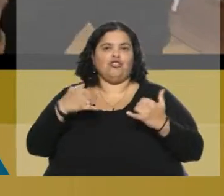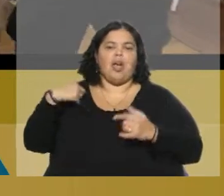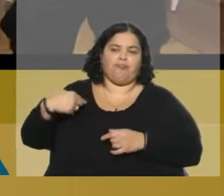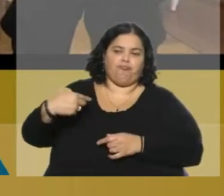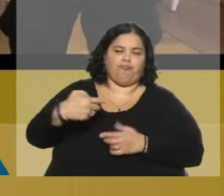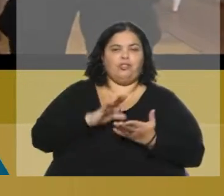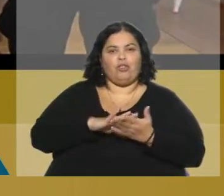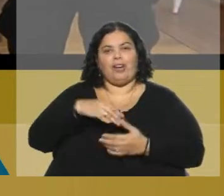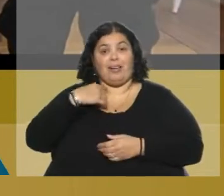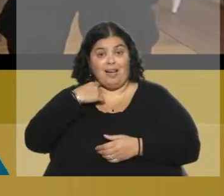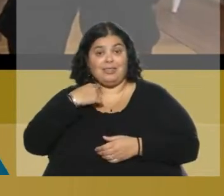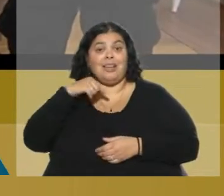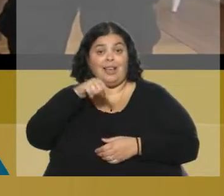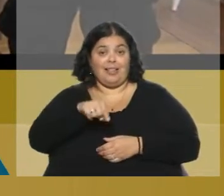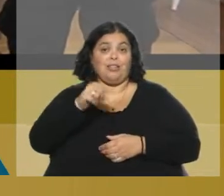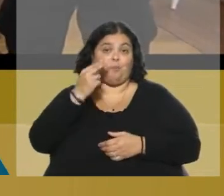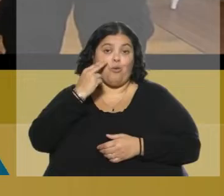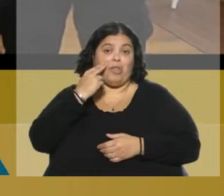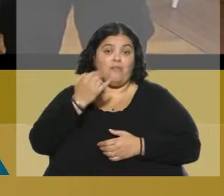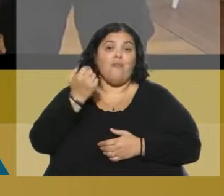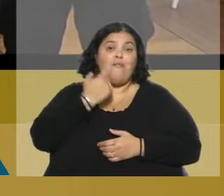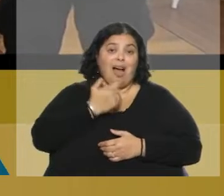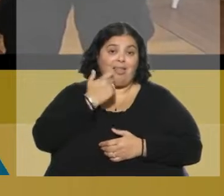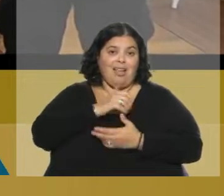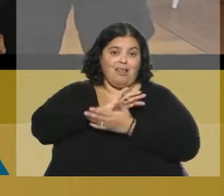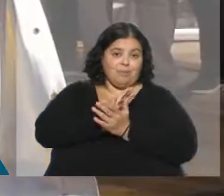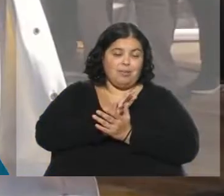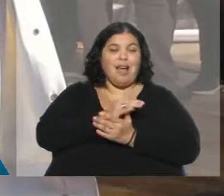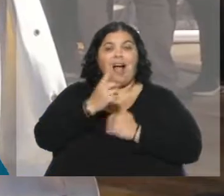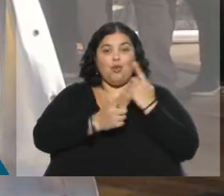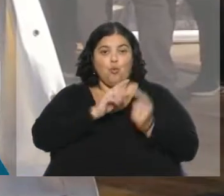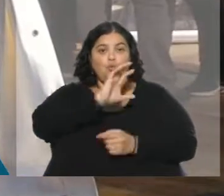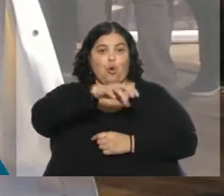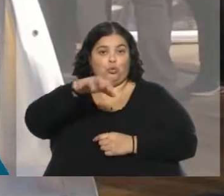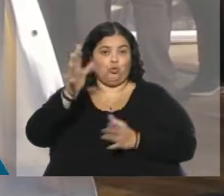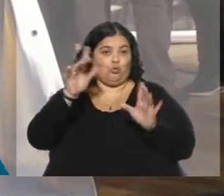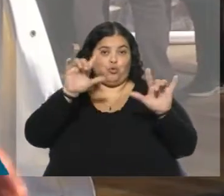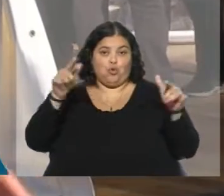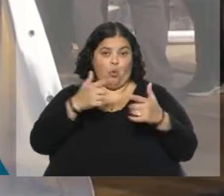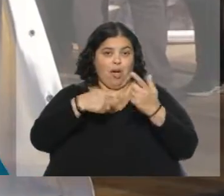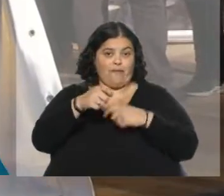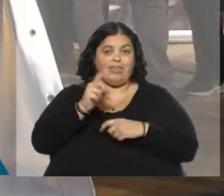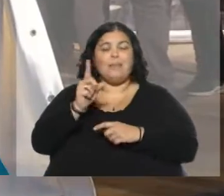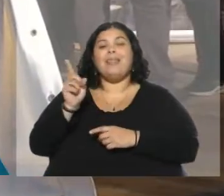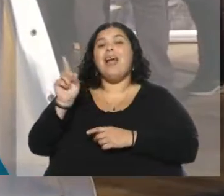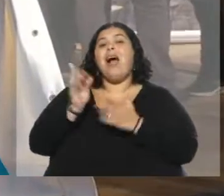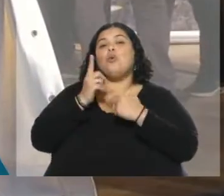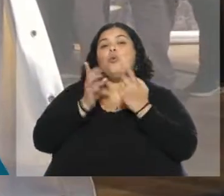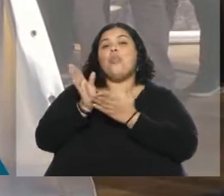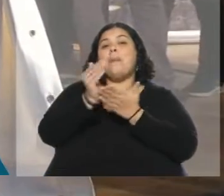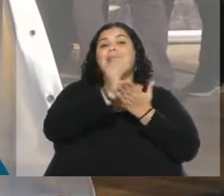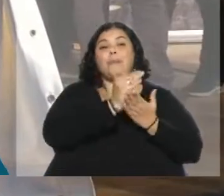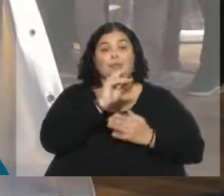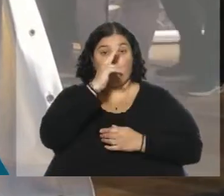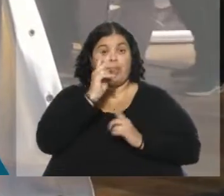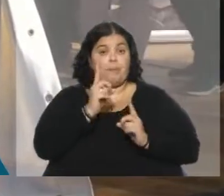y que de alguna manera ha generado faltante del producto en algunas sucursales y en algunos departamentos del